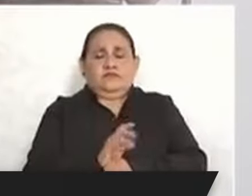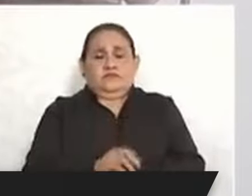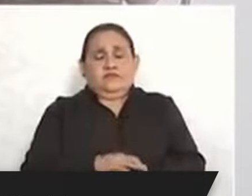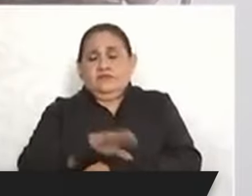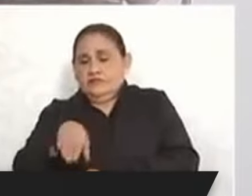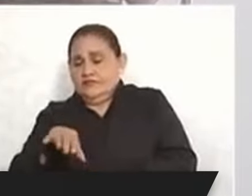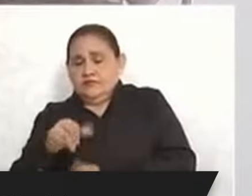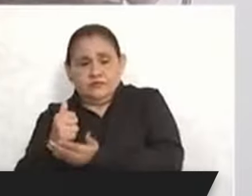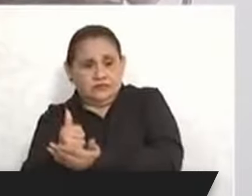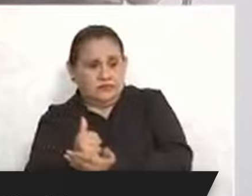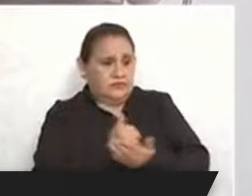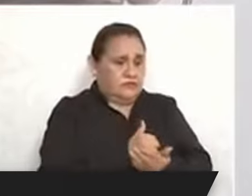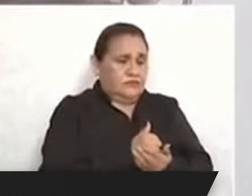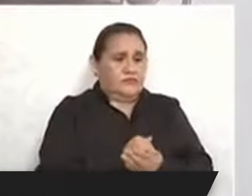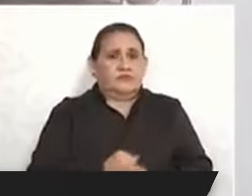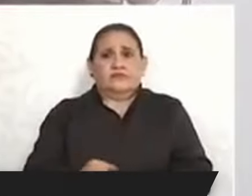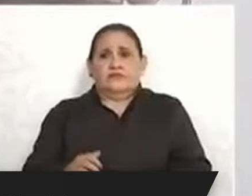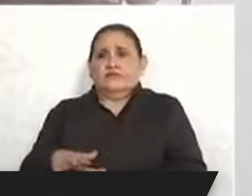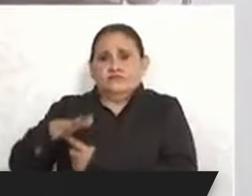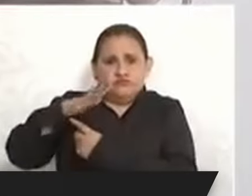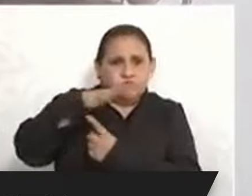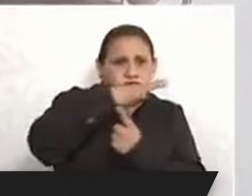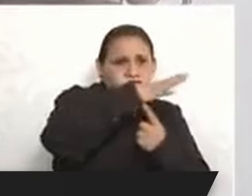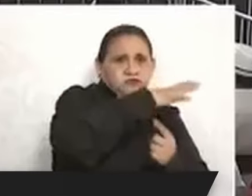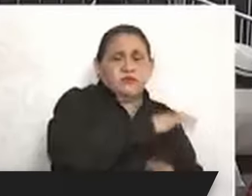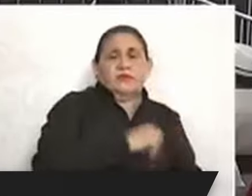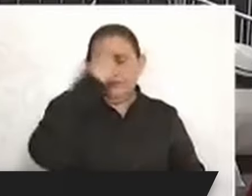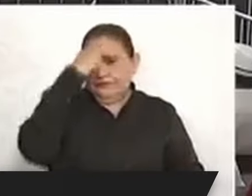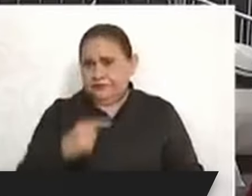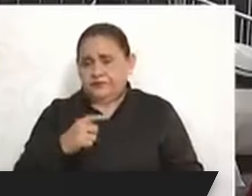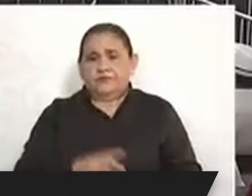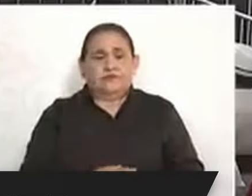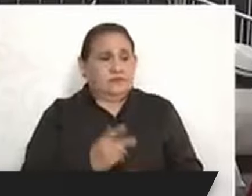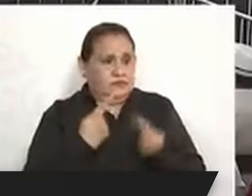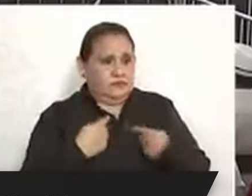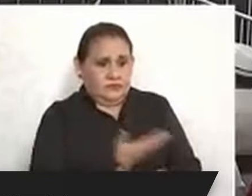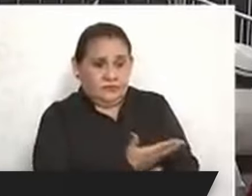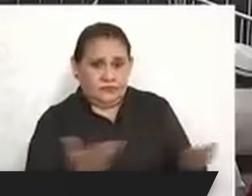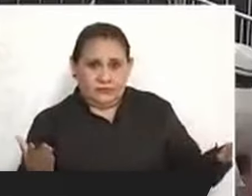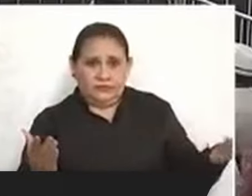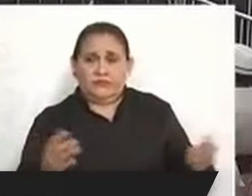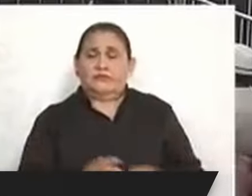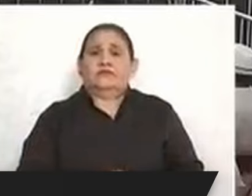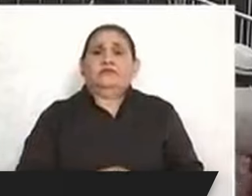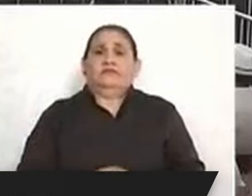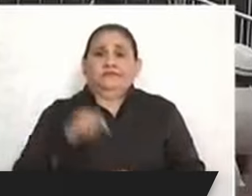con helicópteros y una mayor capacidad para beneficio principalmente de la población costera.